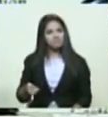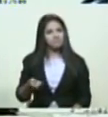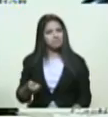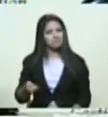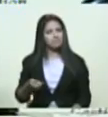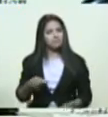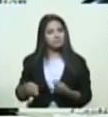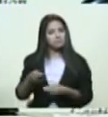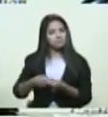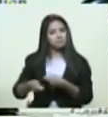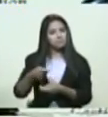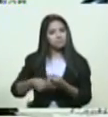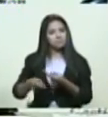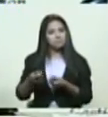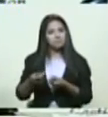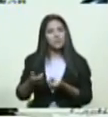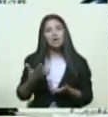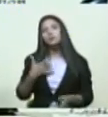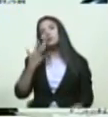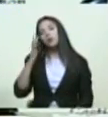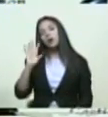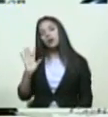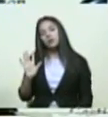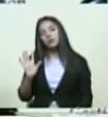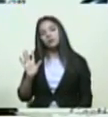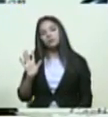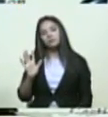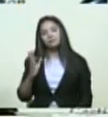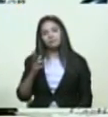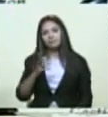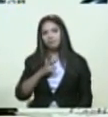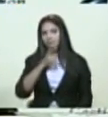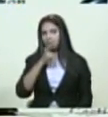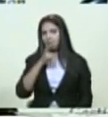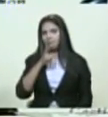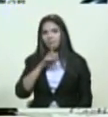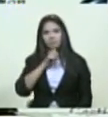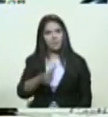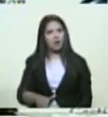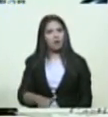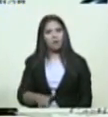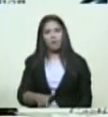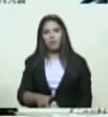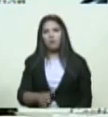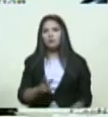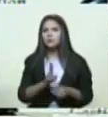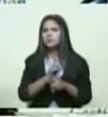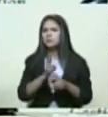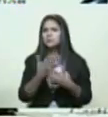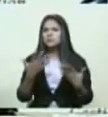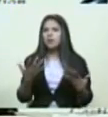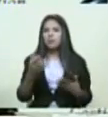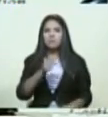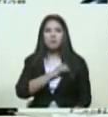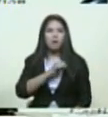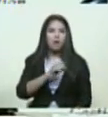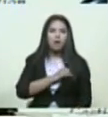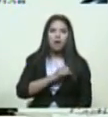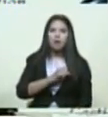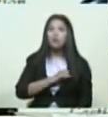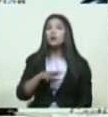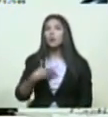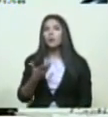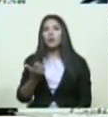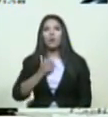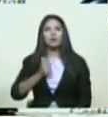tráfico, yo diría, perverso, donde se utilizaba el temor, el miedo que pudiera tener